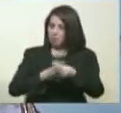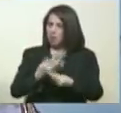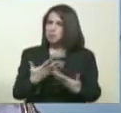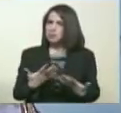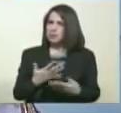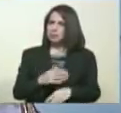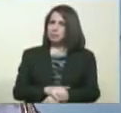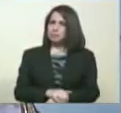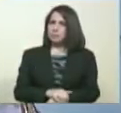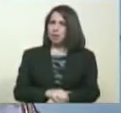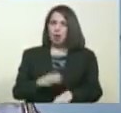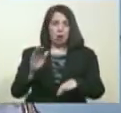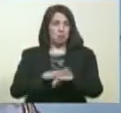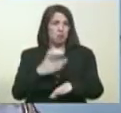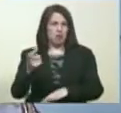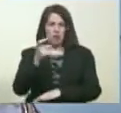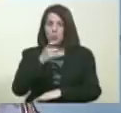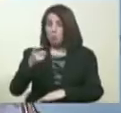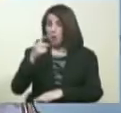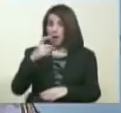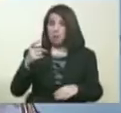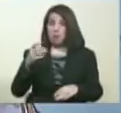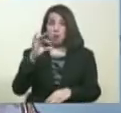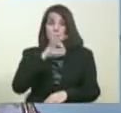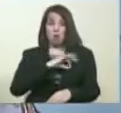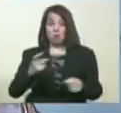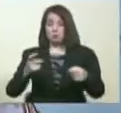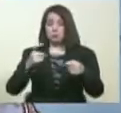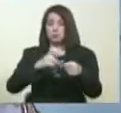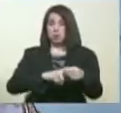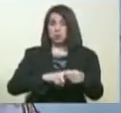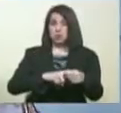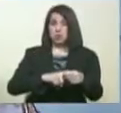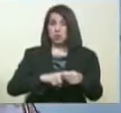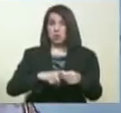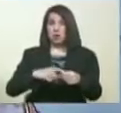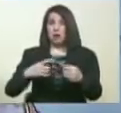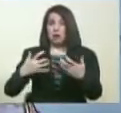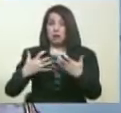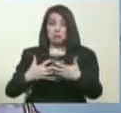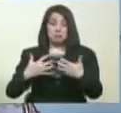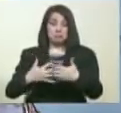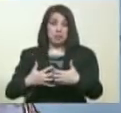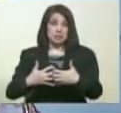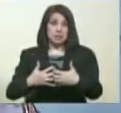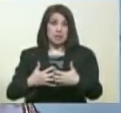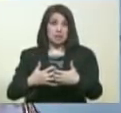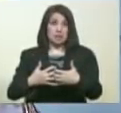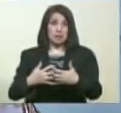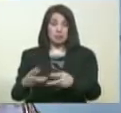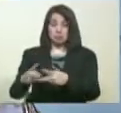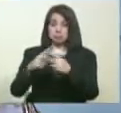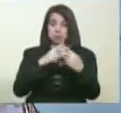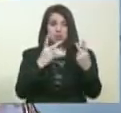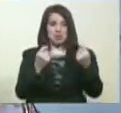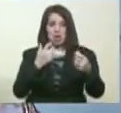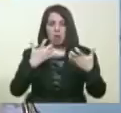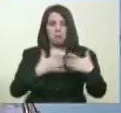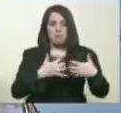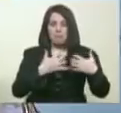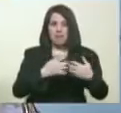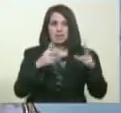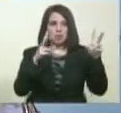¿Por qué no buscamos un socio internacional o nacional, o tú mismo con tu capital y yo te presto el dinero para que tengas otra buena planta en Puerto La